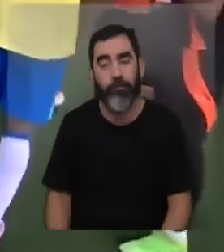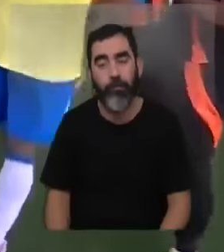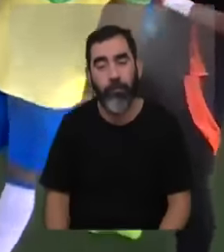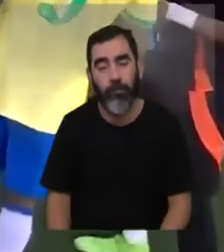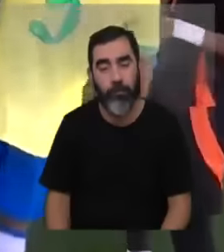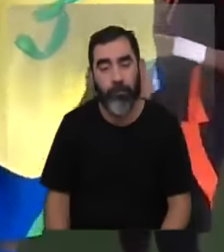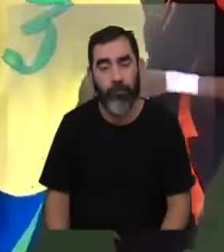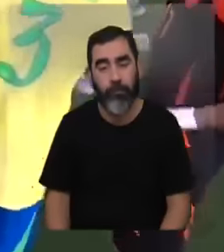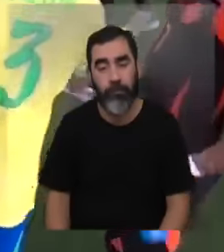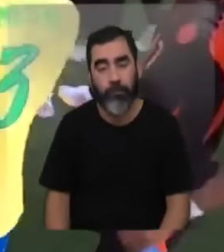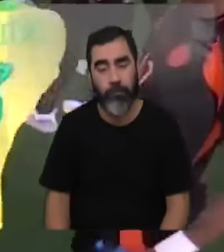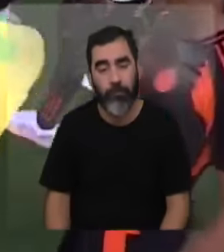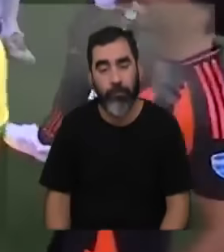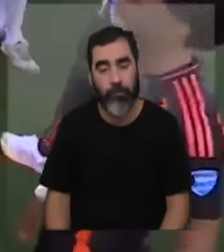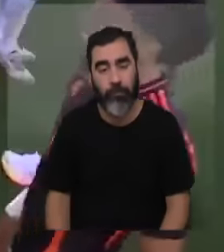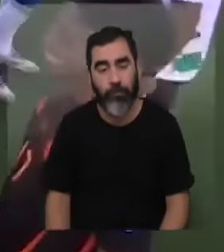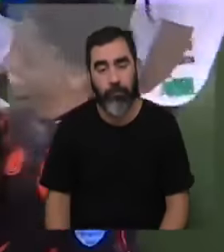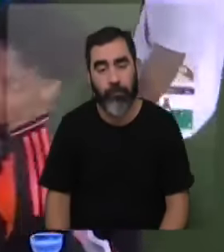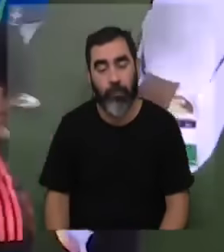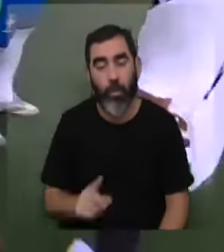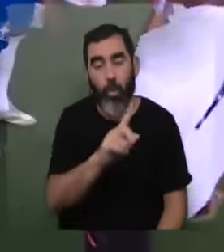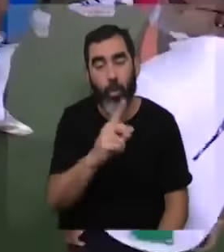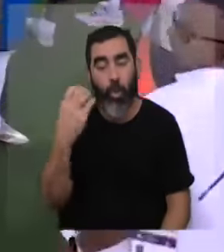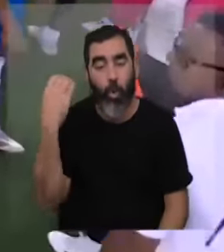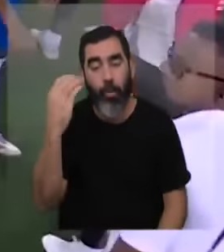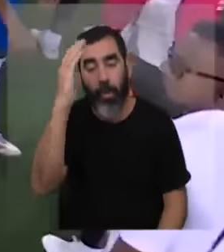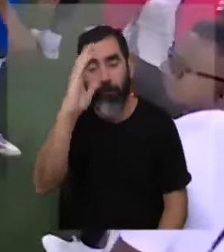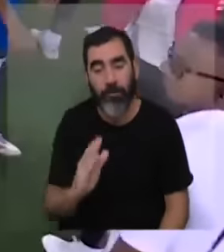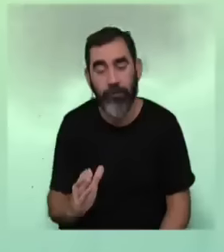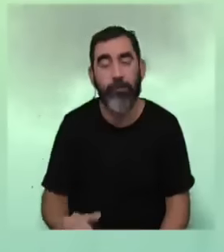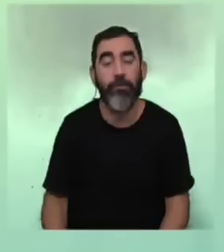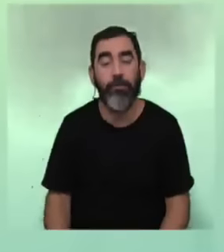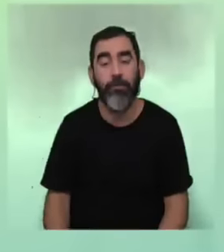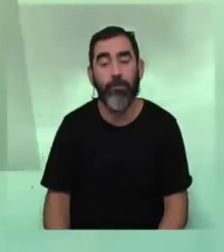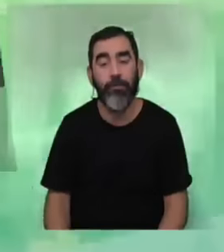Camilo Vargas final 1 a1 entre Brasil y Colombia